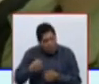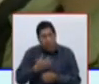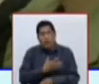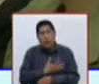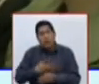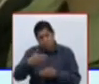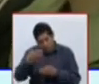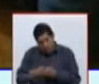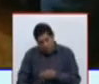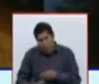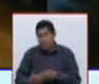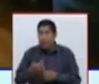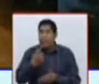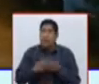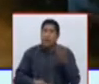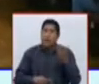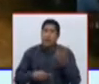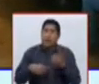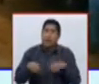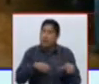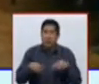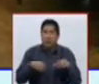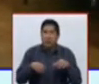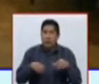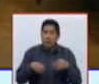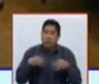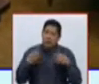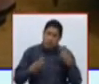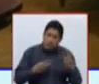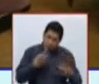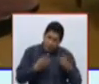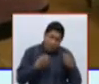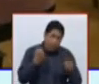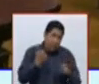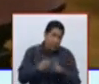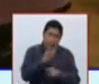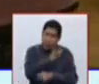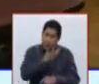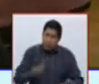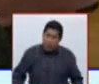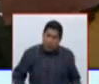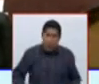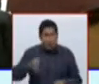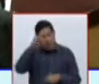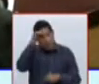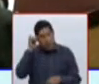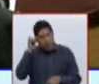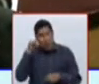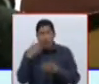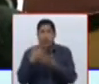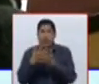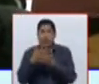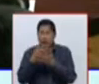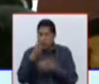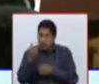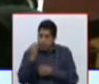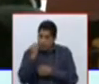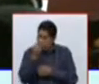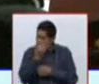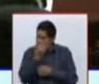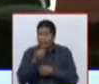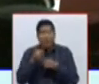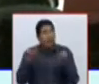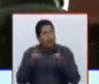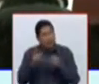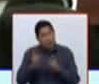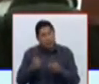fase de alegatos, lo único que restaría es visitar a la expresidente Jeanine Áñez en el penal de Miraflores. Lo propio harán con